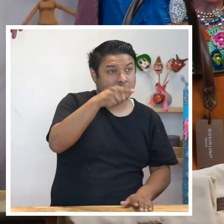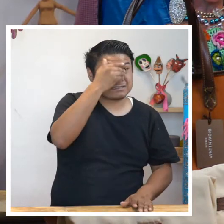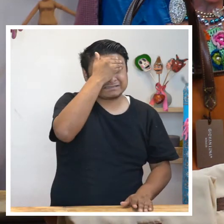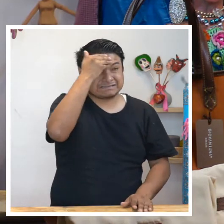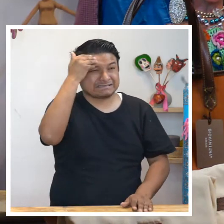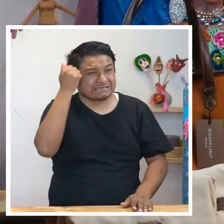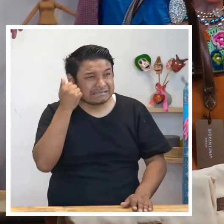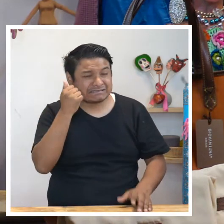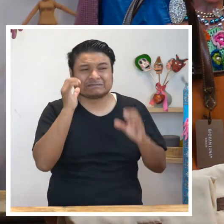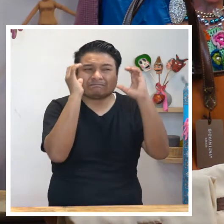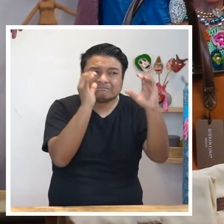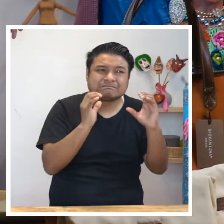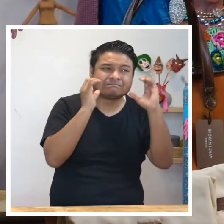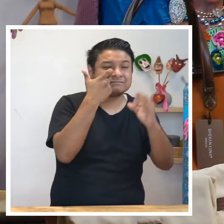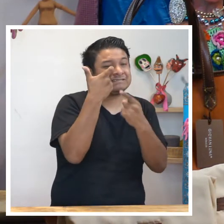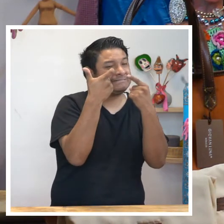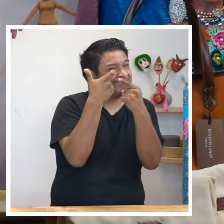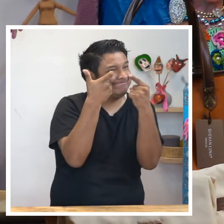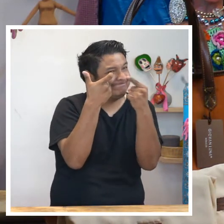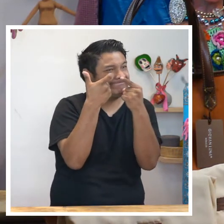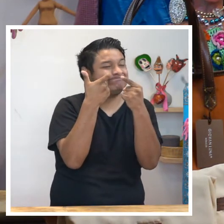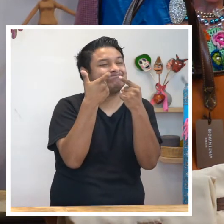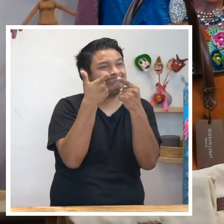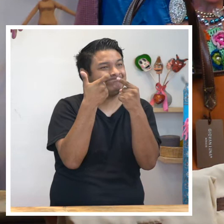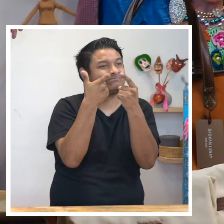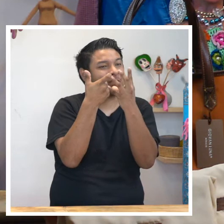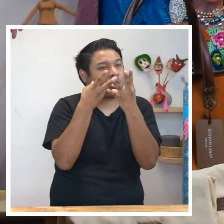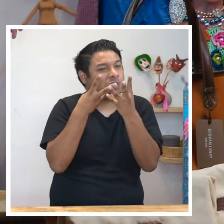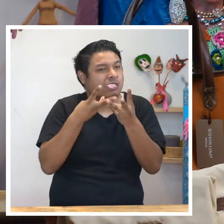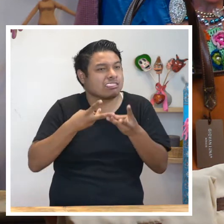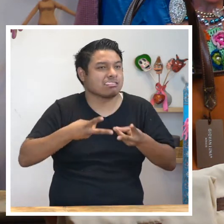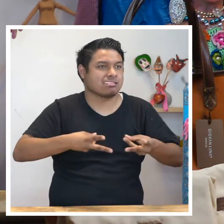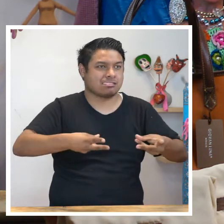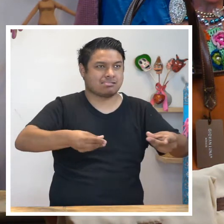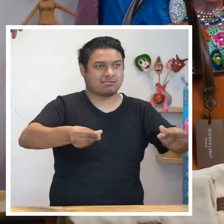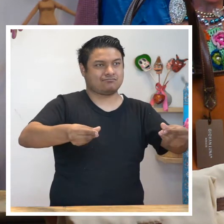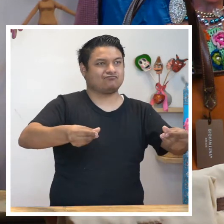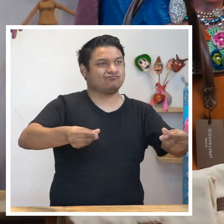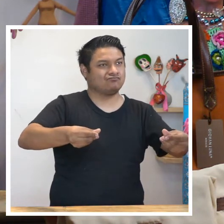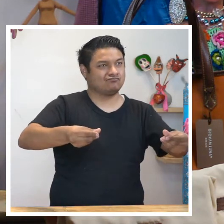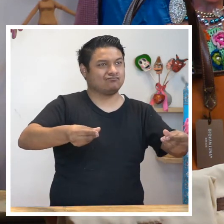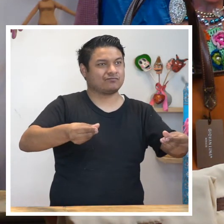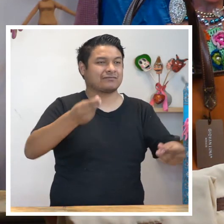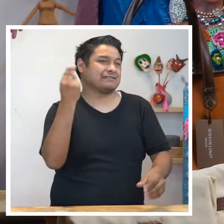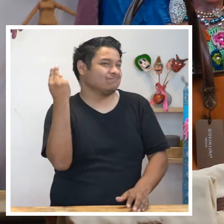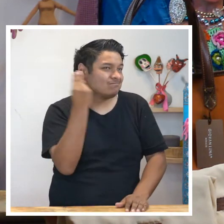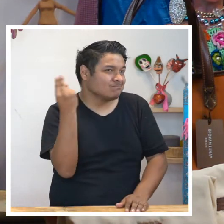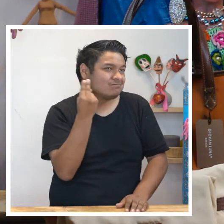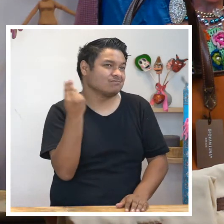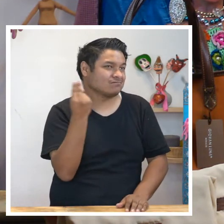que no la tenía, me bajaba otra vez. Entonces, de nada sirve que tú seas el más talentoso si tu